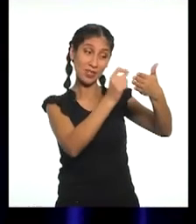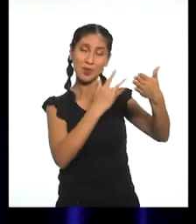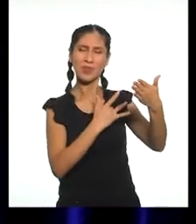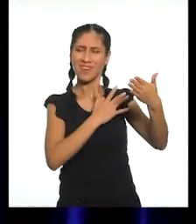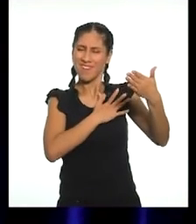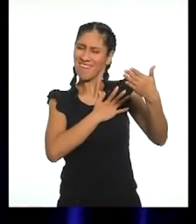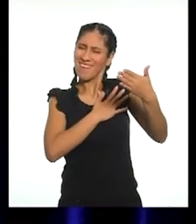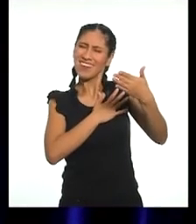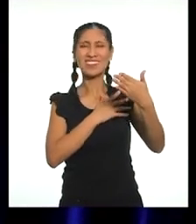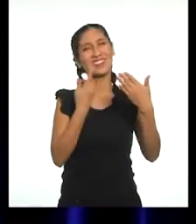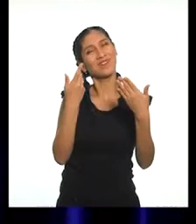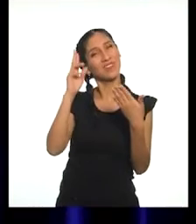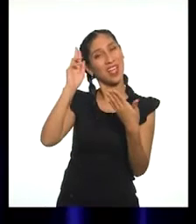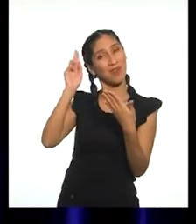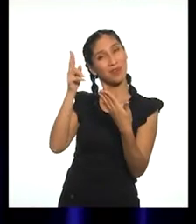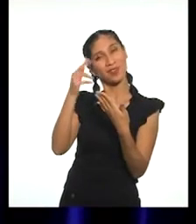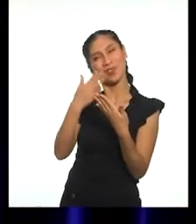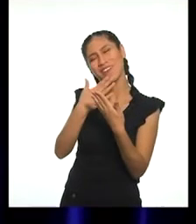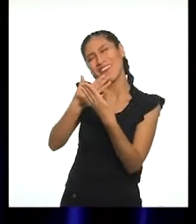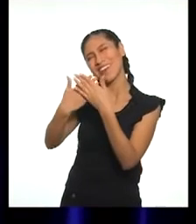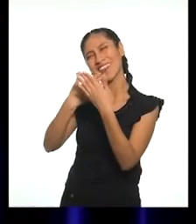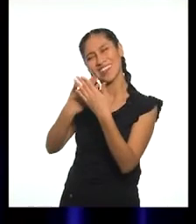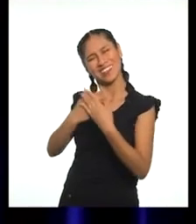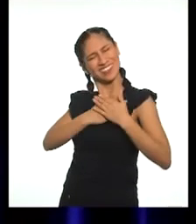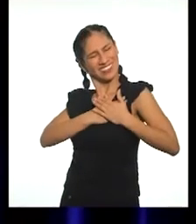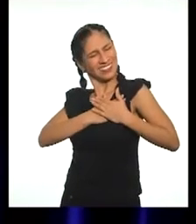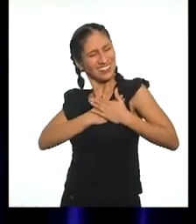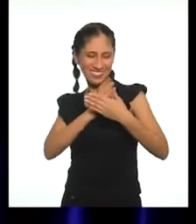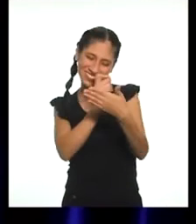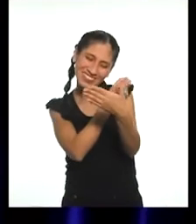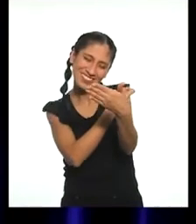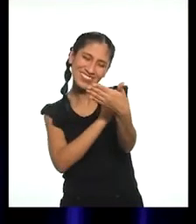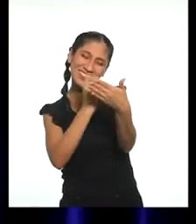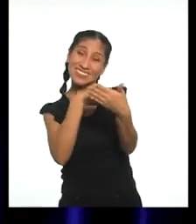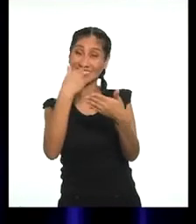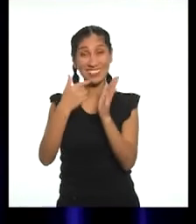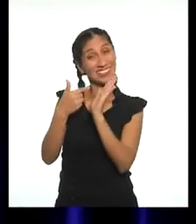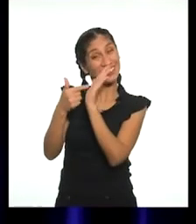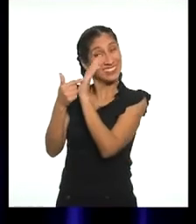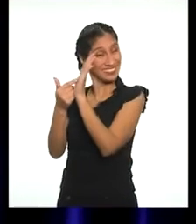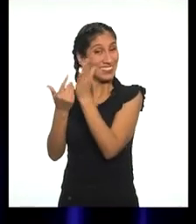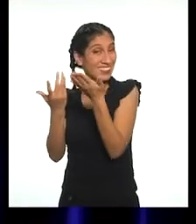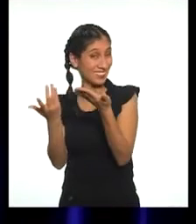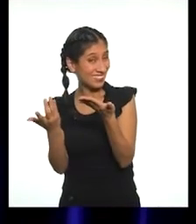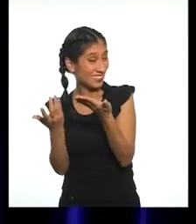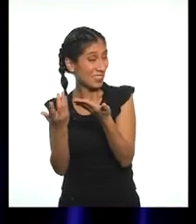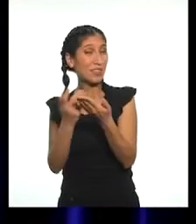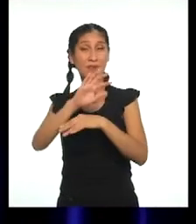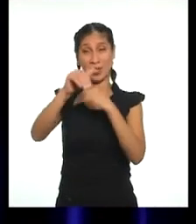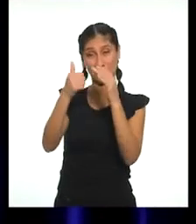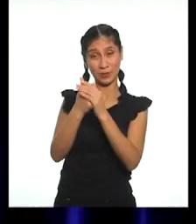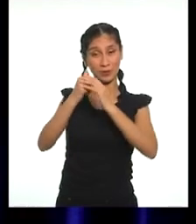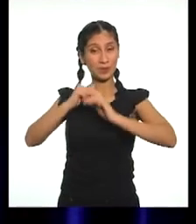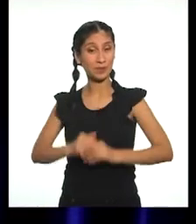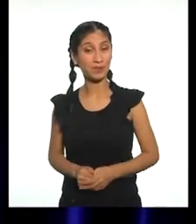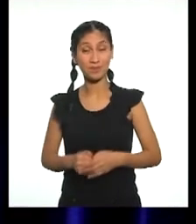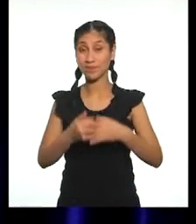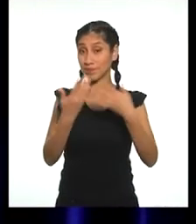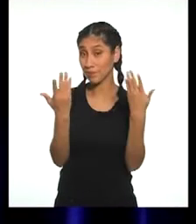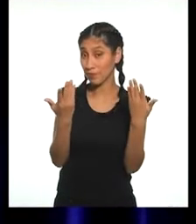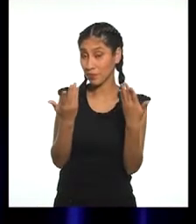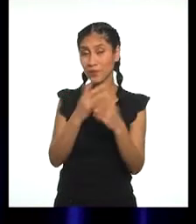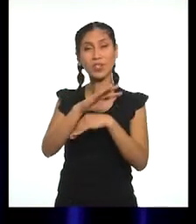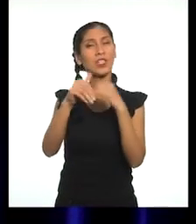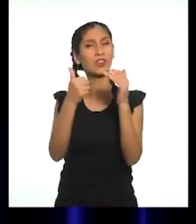puedas expresar tu cariño y agradecimiento a quienes hasta hoy los acompañan en su camino de aprendizaje. Que